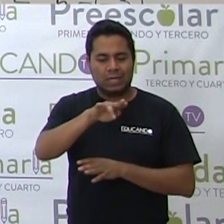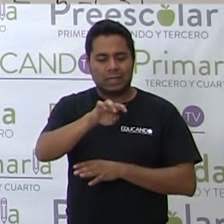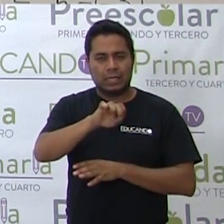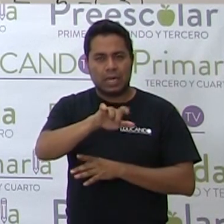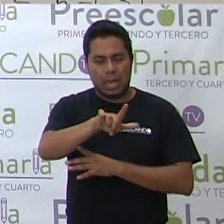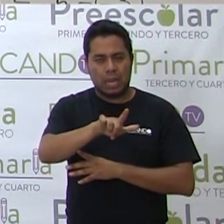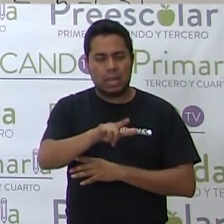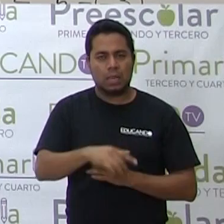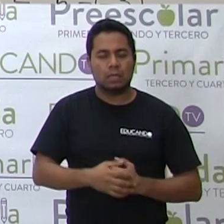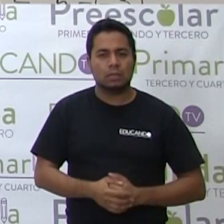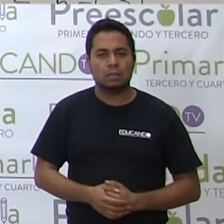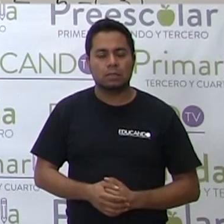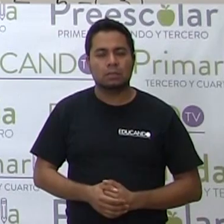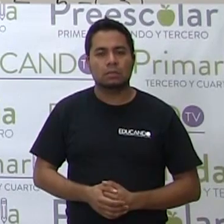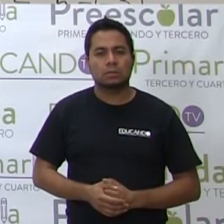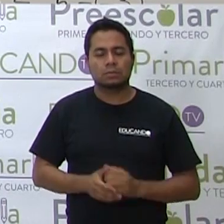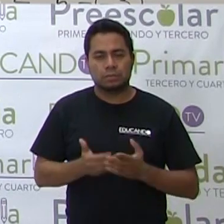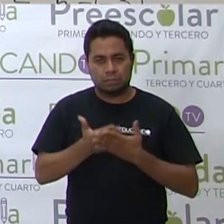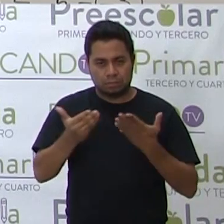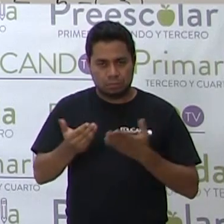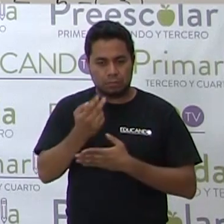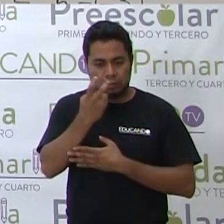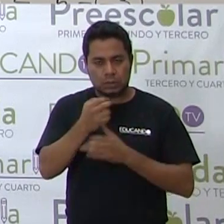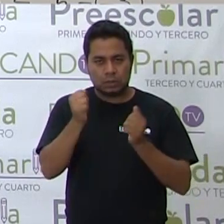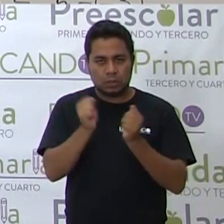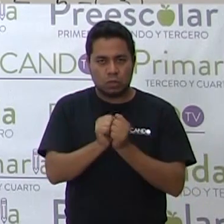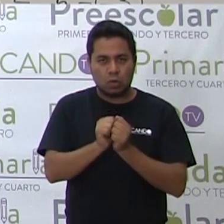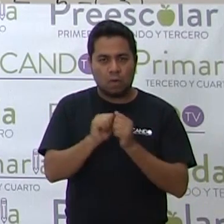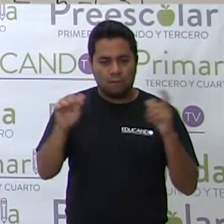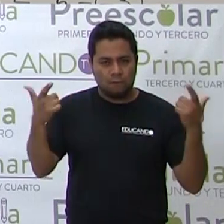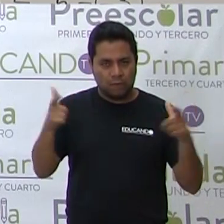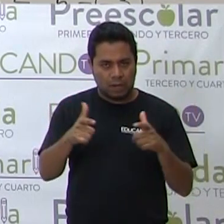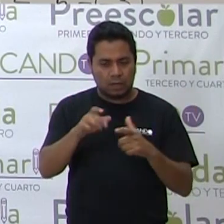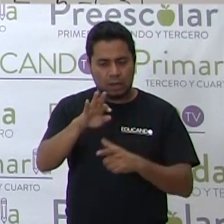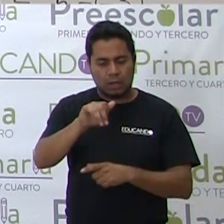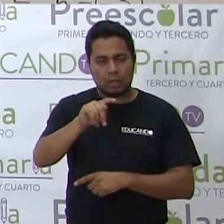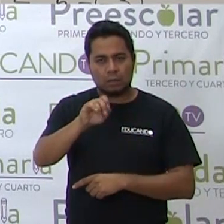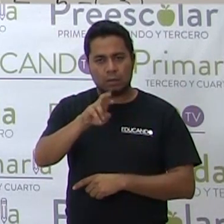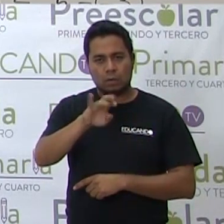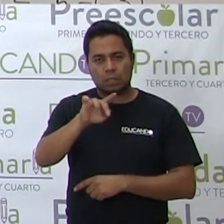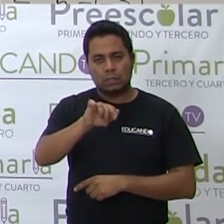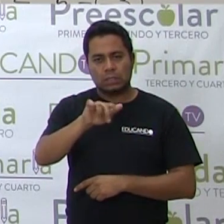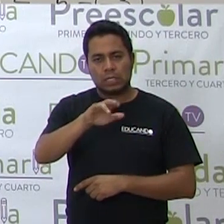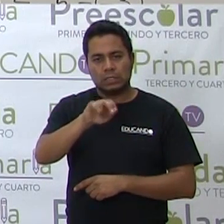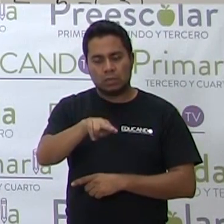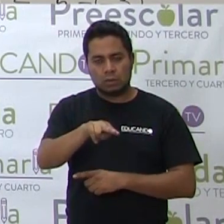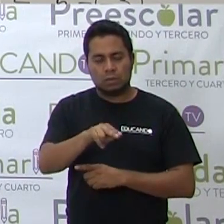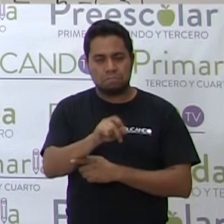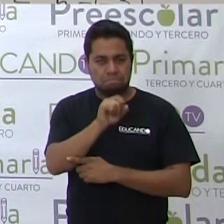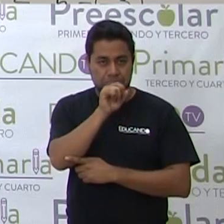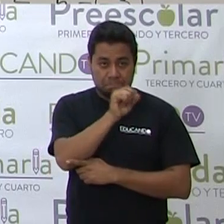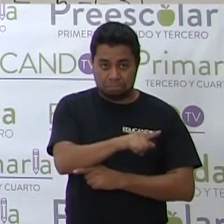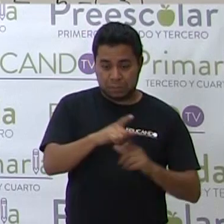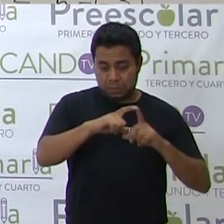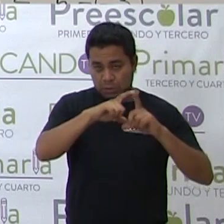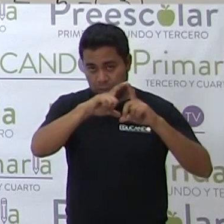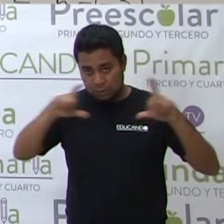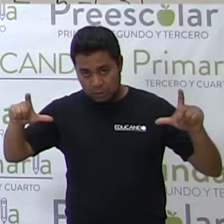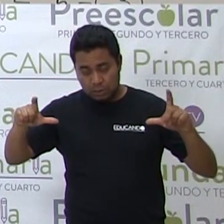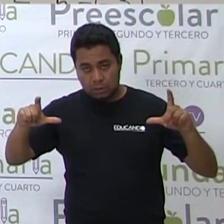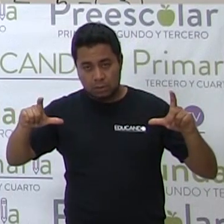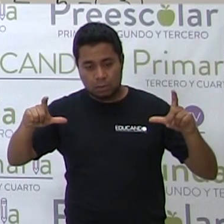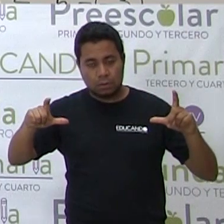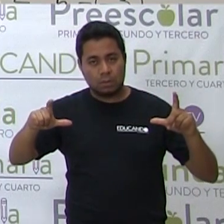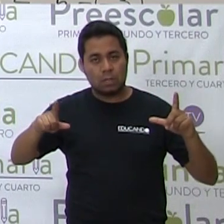ahora vamos a resolverlo por factorización Sí este mismo esta misma ecuación